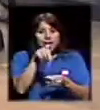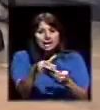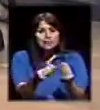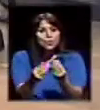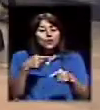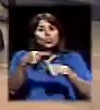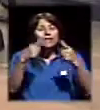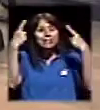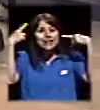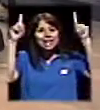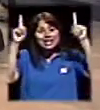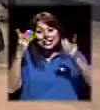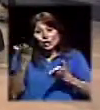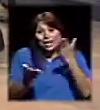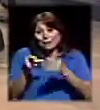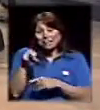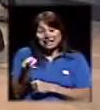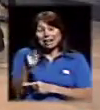Él tal vez no lo tenía así